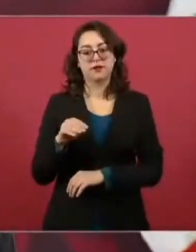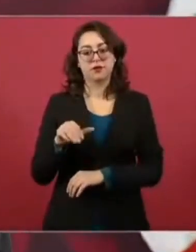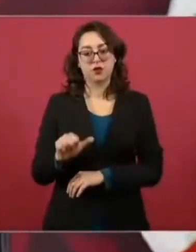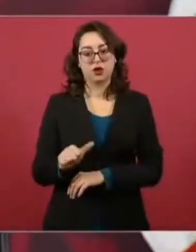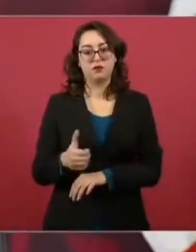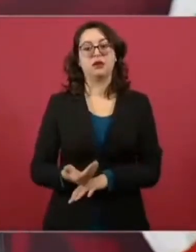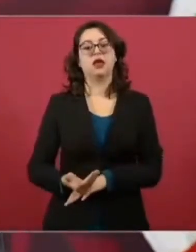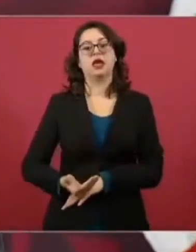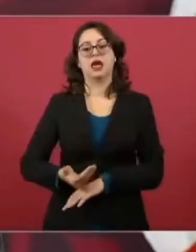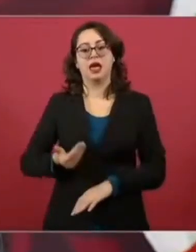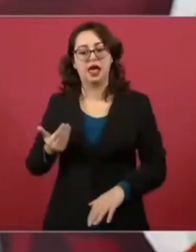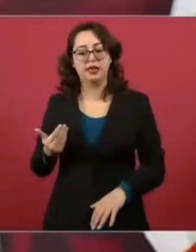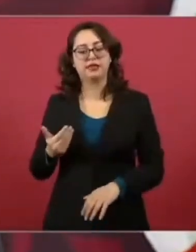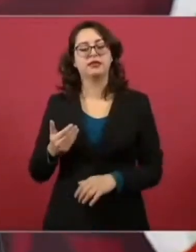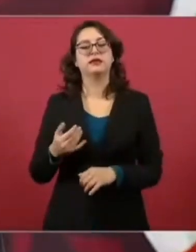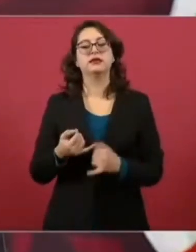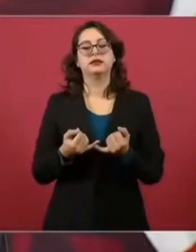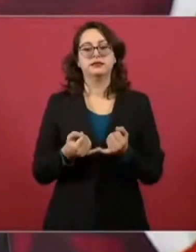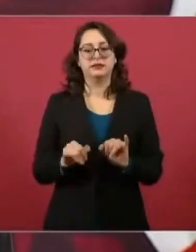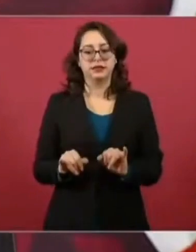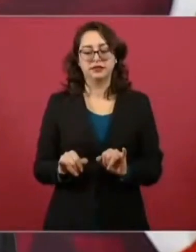en la época de la Independencia.